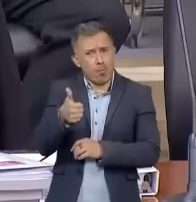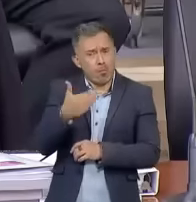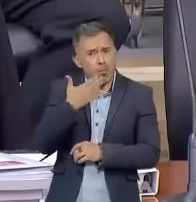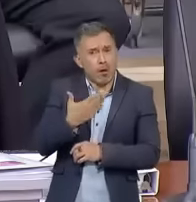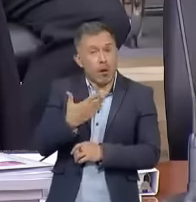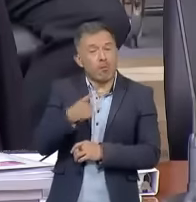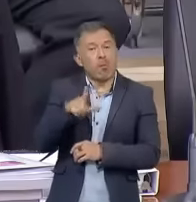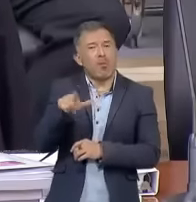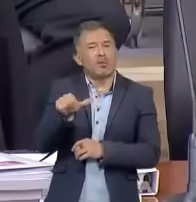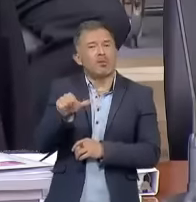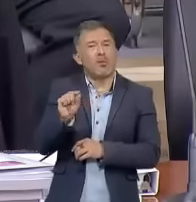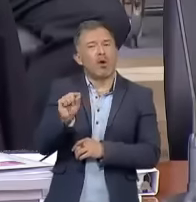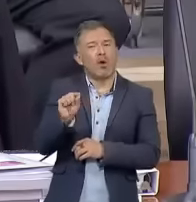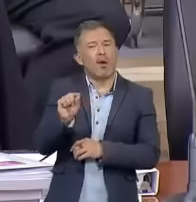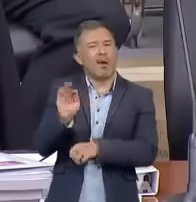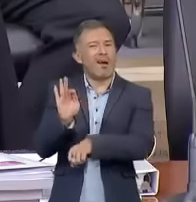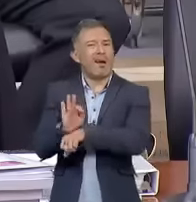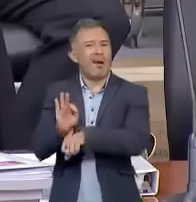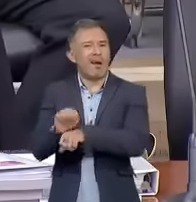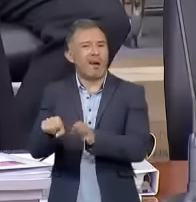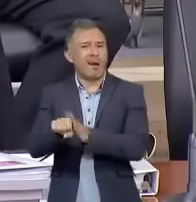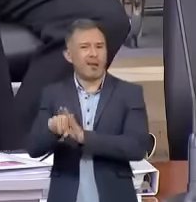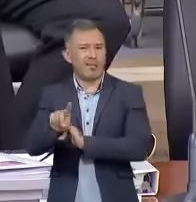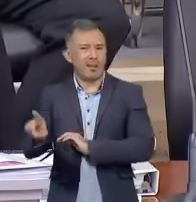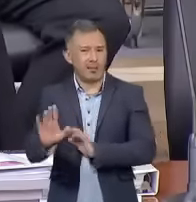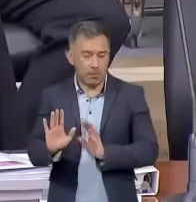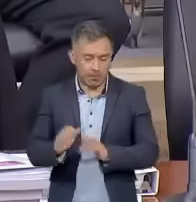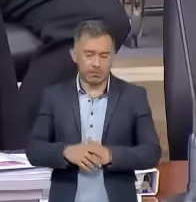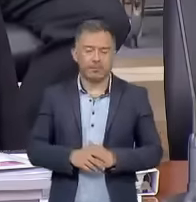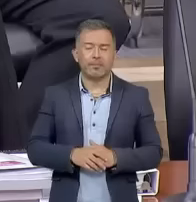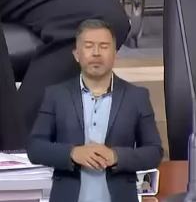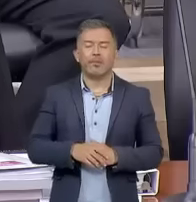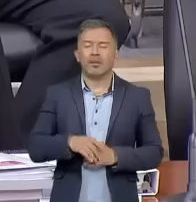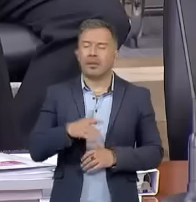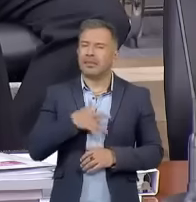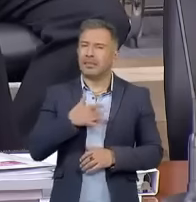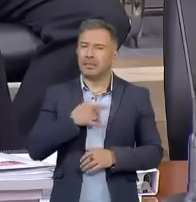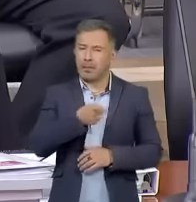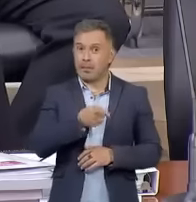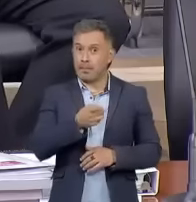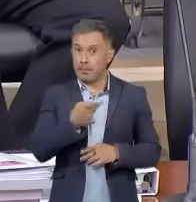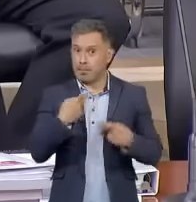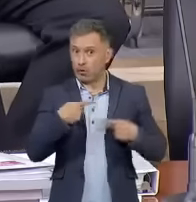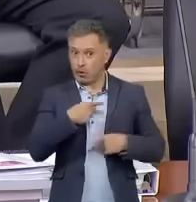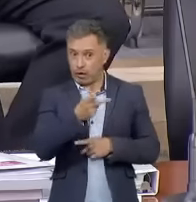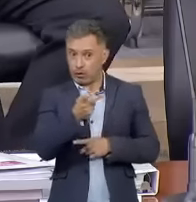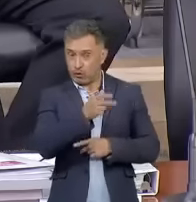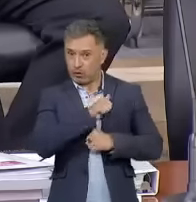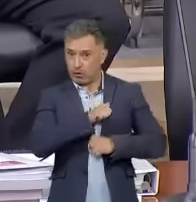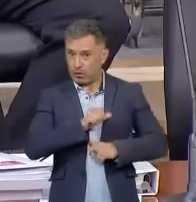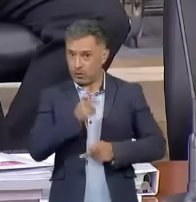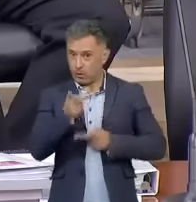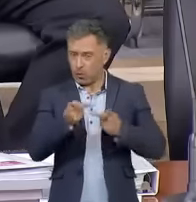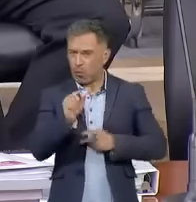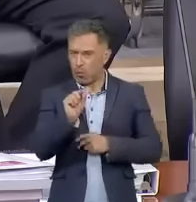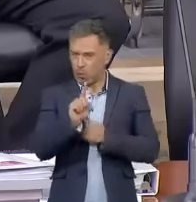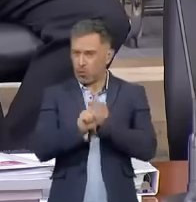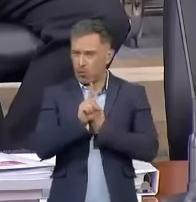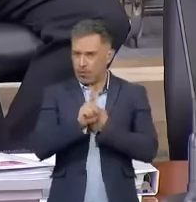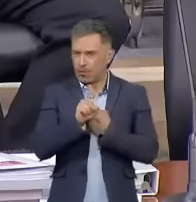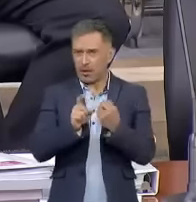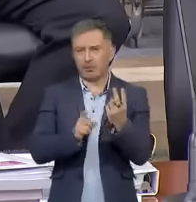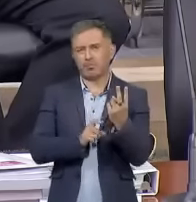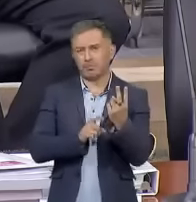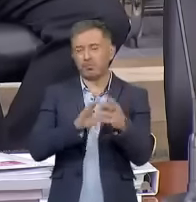dificultad para decidir sobre las personas que van a moderar porque eh a la